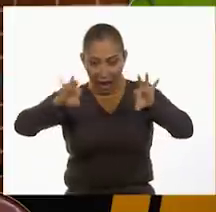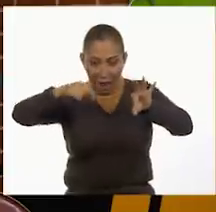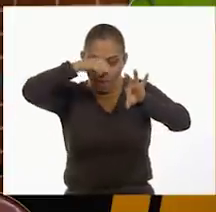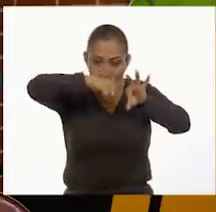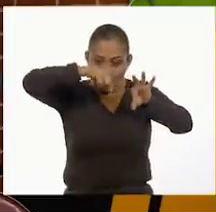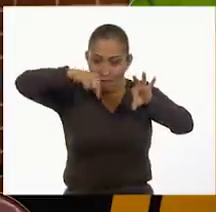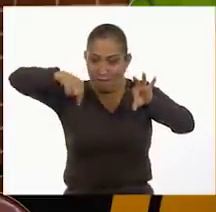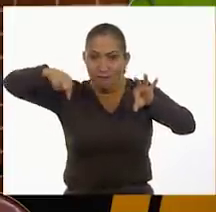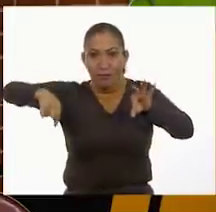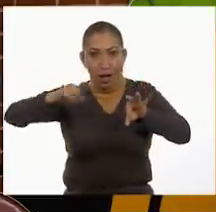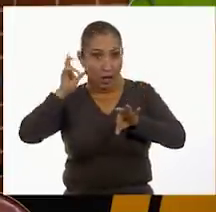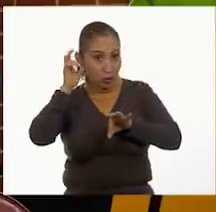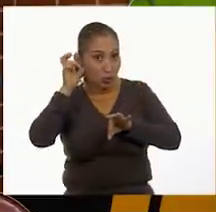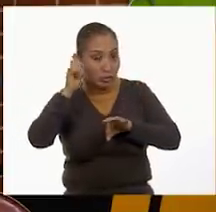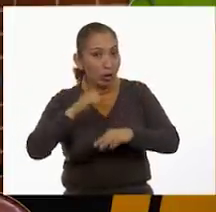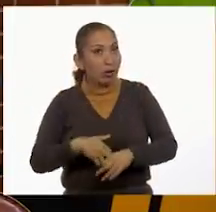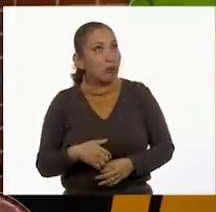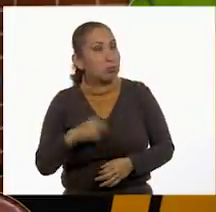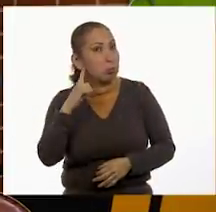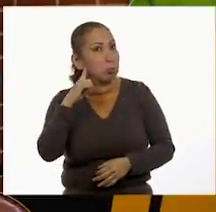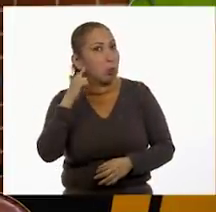zanahoria agujereada. Escuchen.